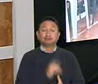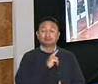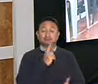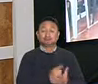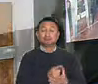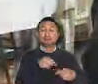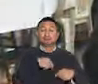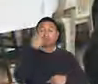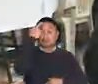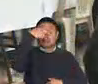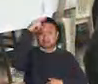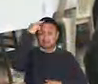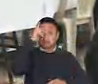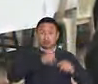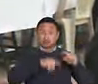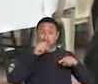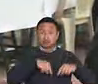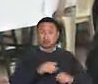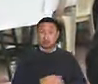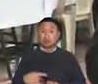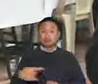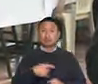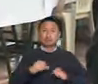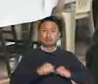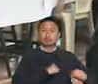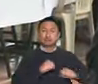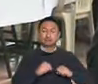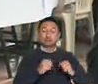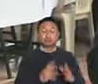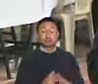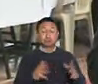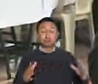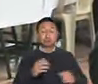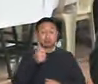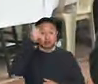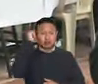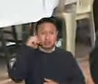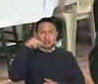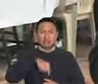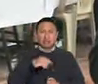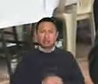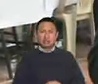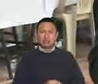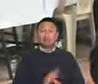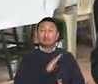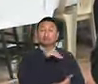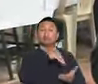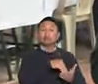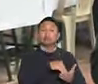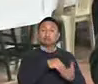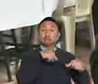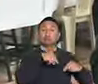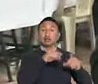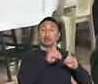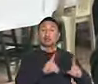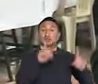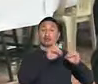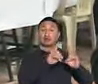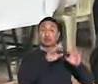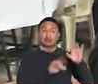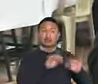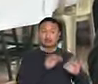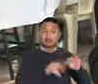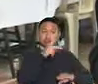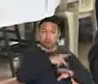Así es, Roberto, amigos televidentes. El trabajo es exhausto desde el día de ayer aquí en el Centro de Procesamiento de Datos de la